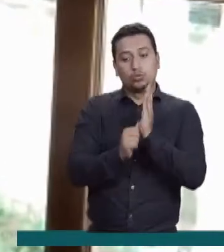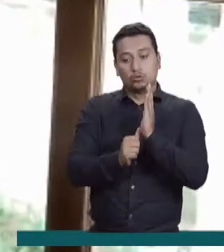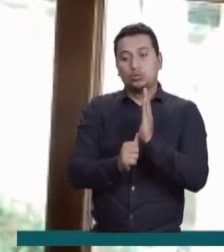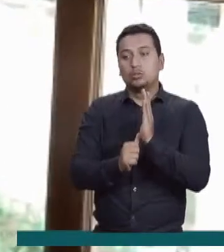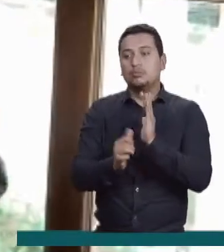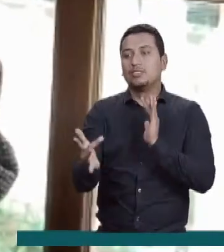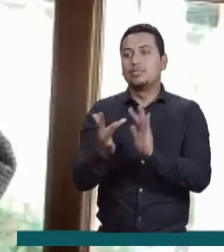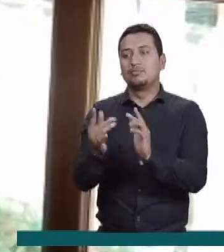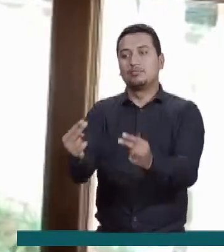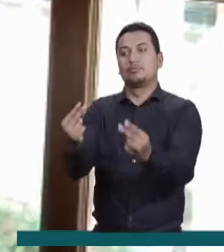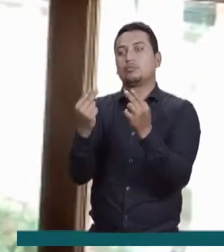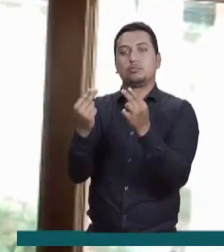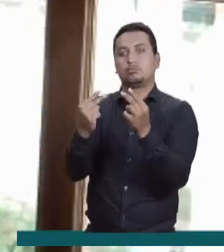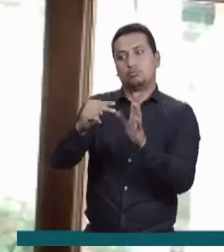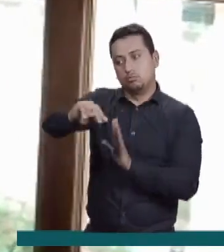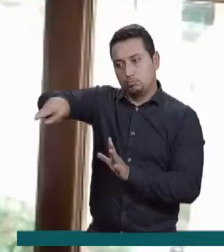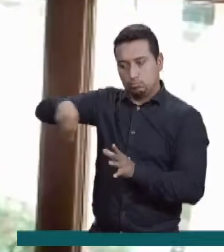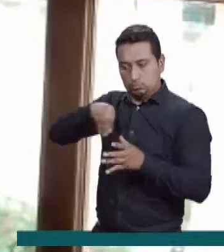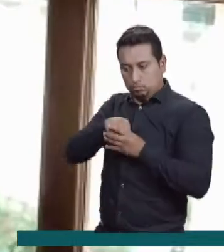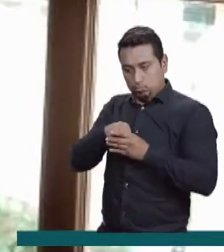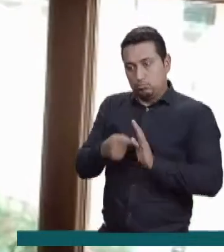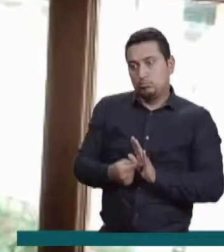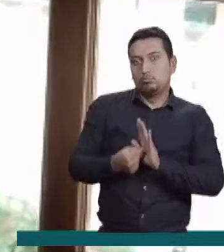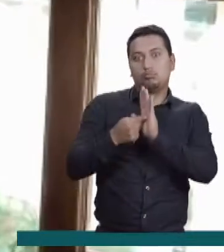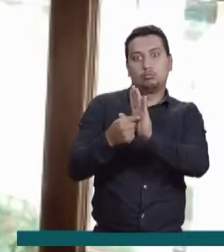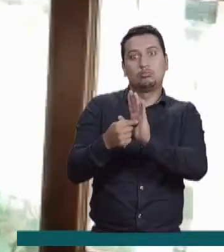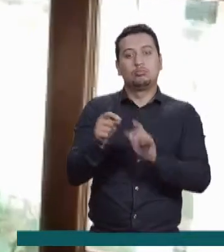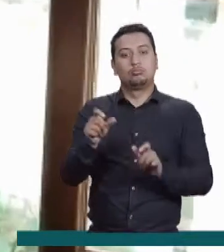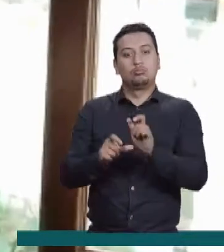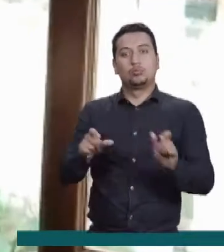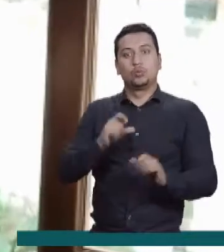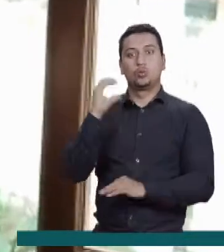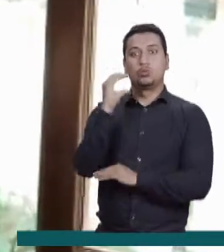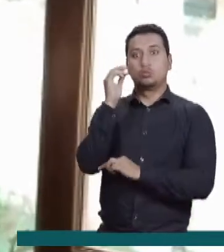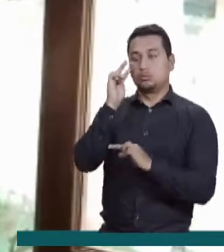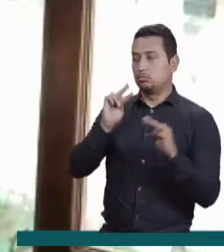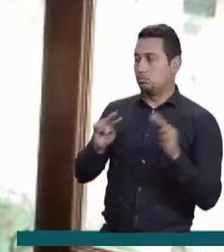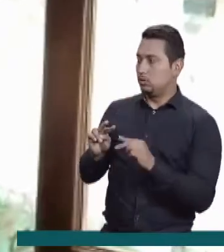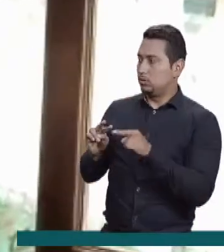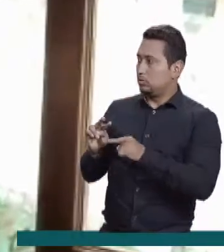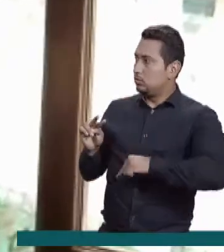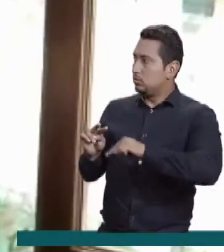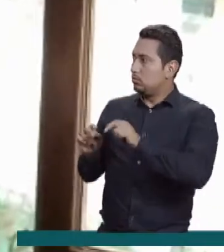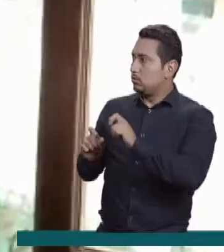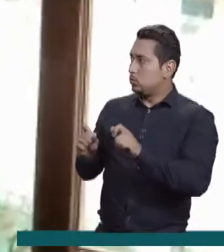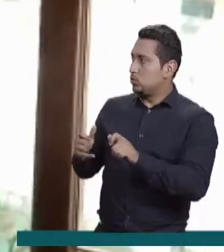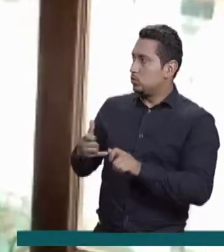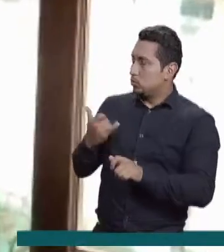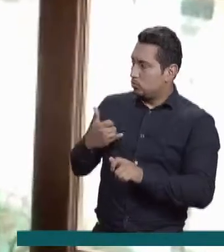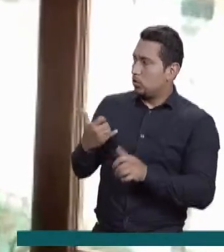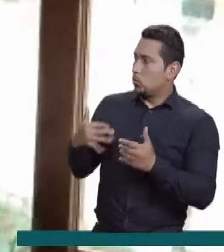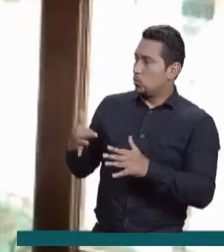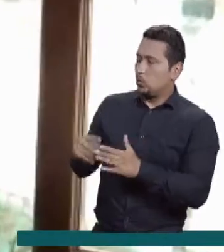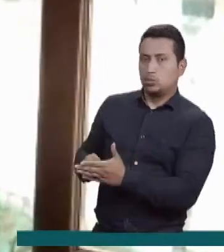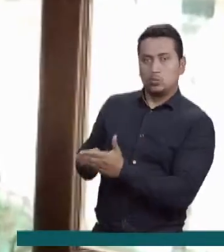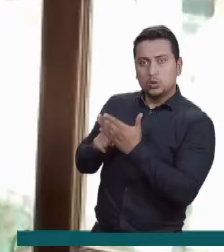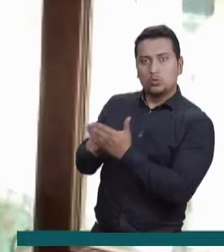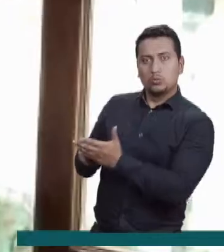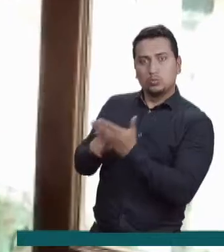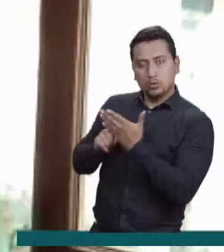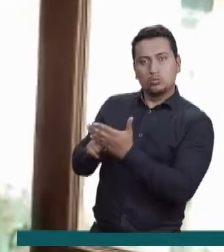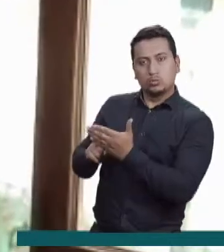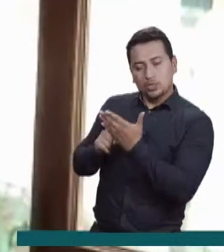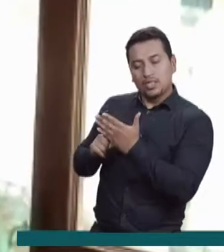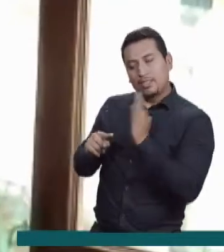todos los colombianos van a poder encontrar muy pronto la voz de jóvenes de diferentes rincones de este país, aquí en el Relato de Nación